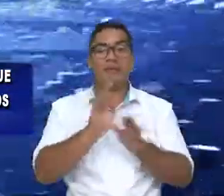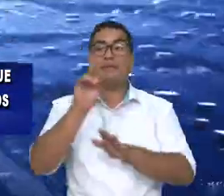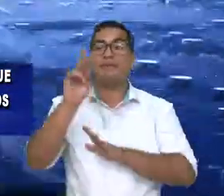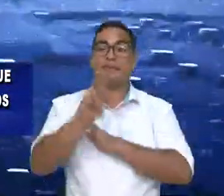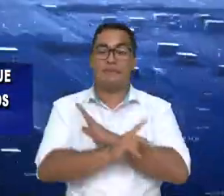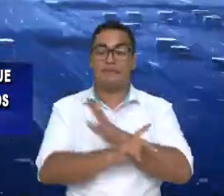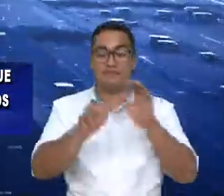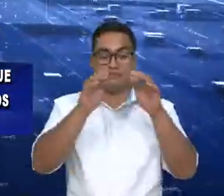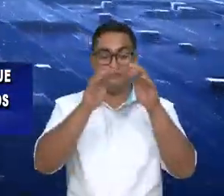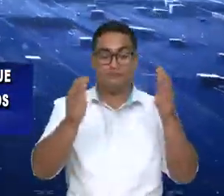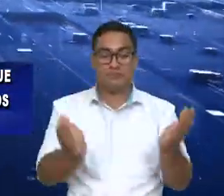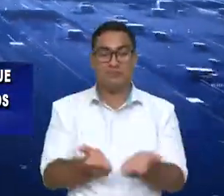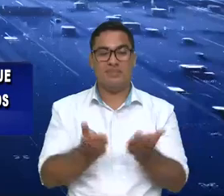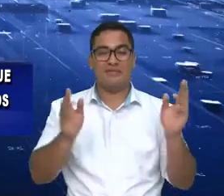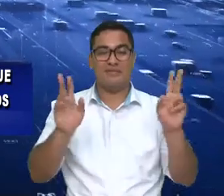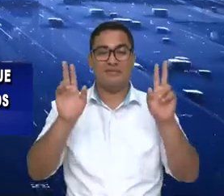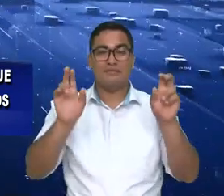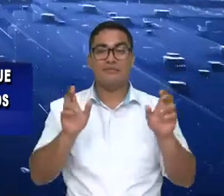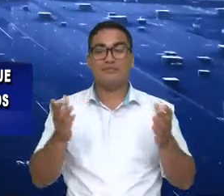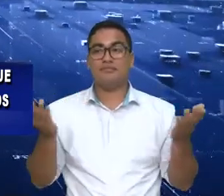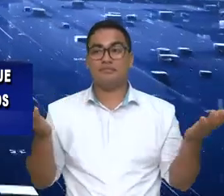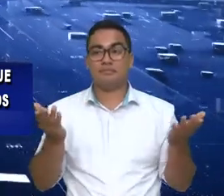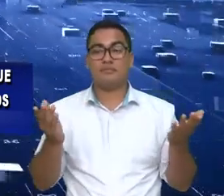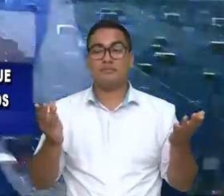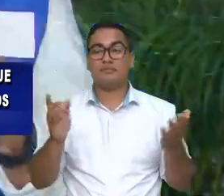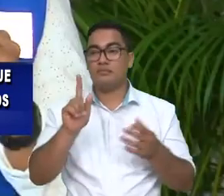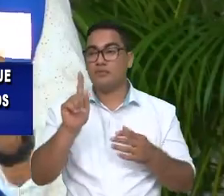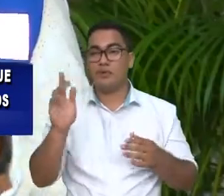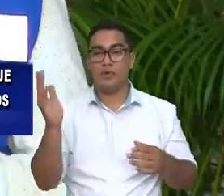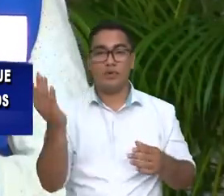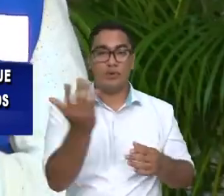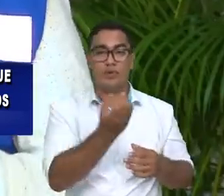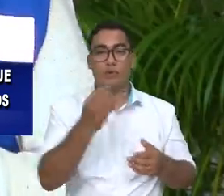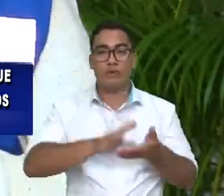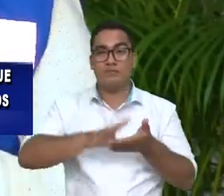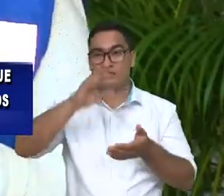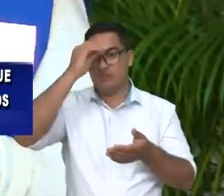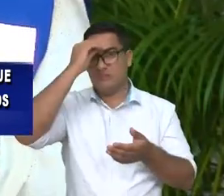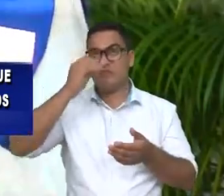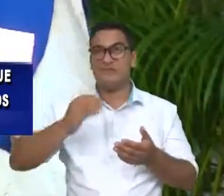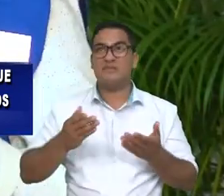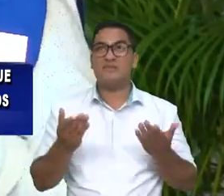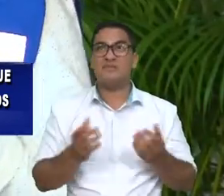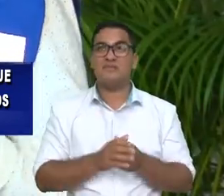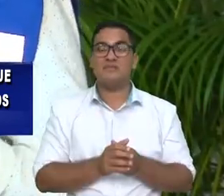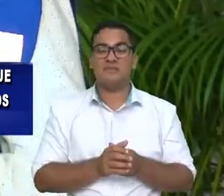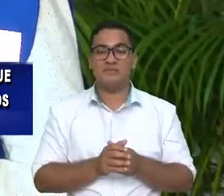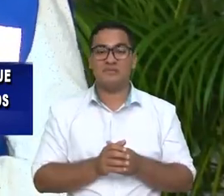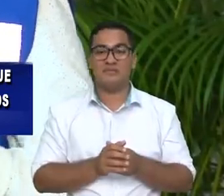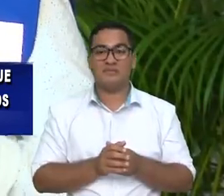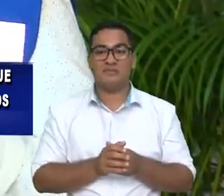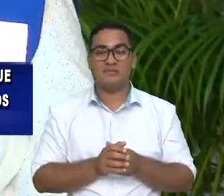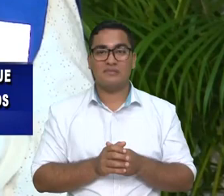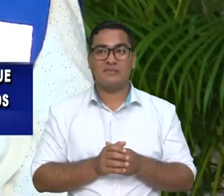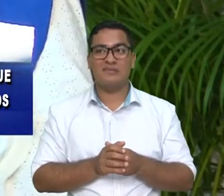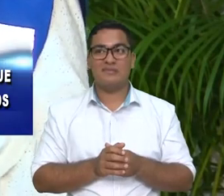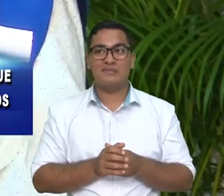países sobre este virus, pues todos vamos a aprender, todos los países. El ambiente,